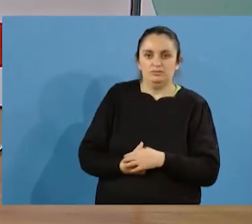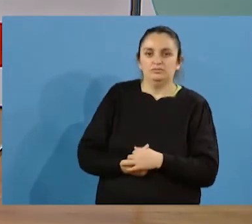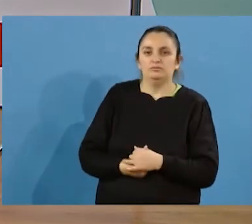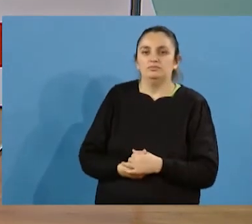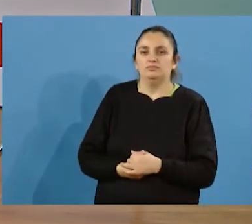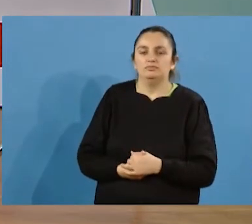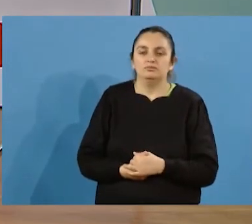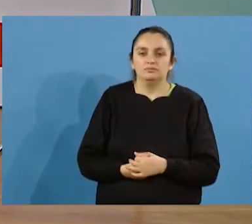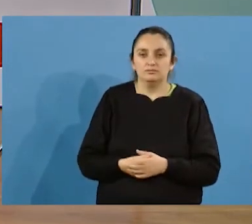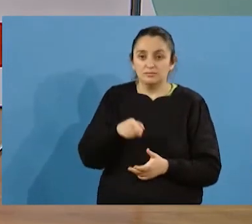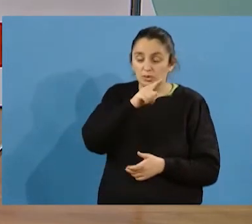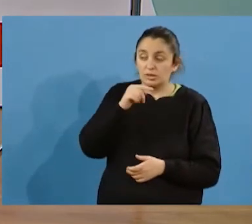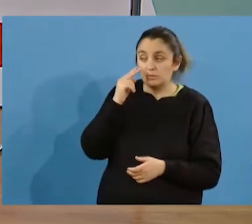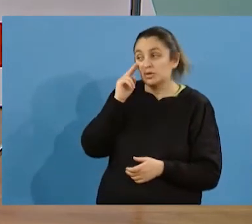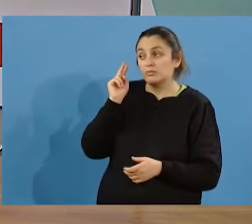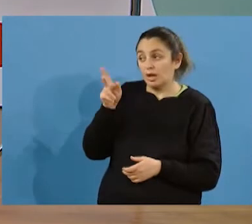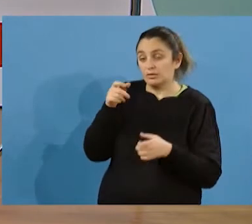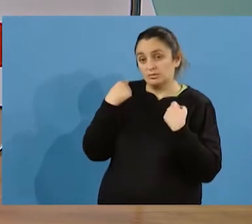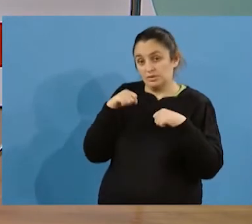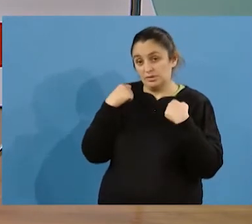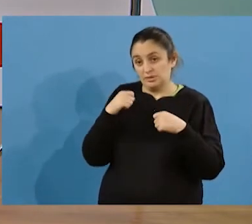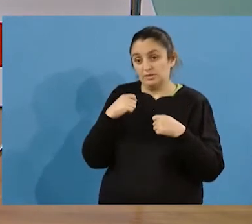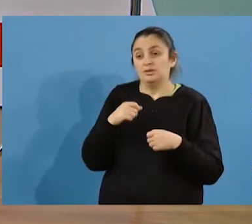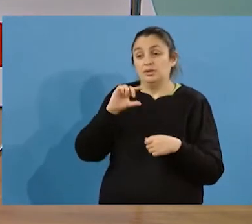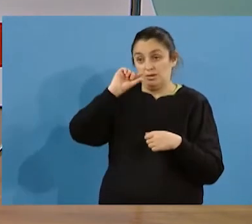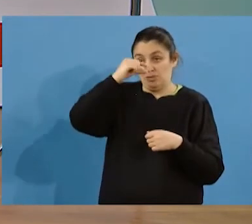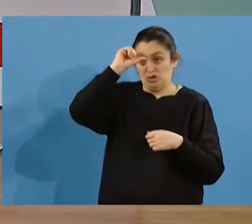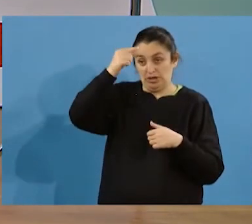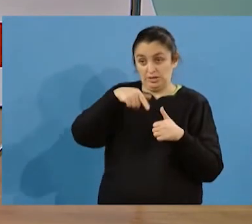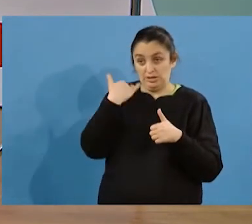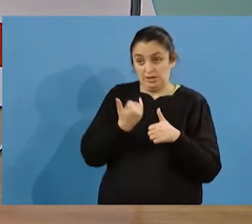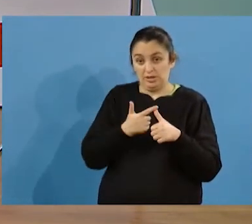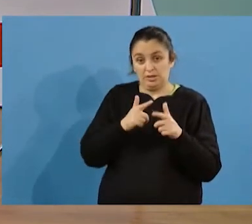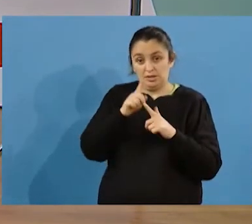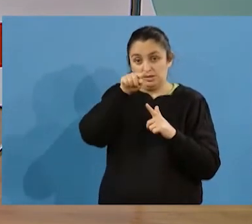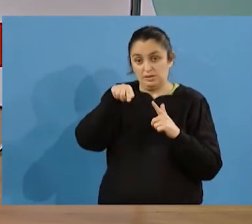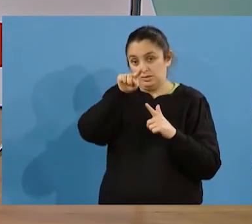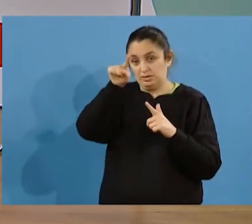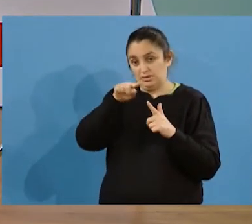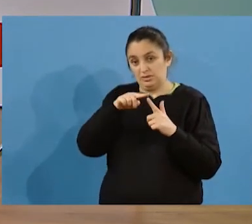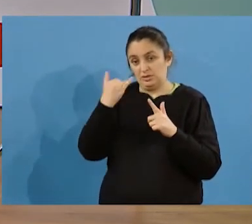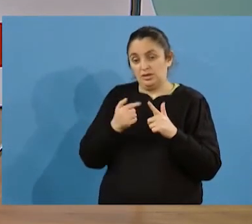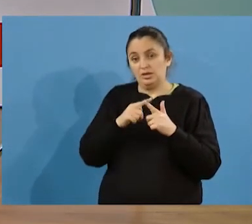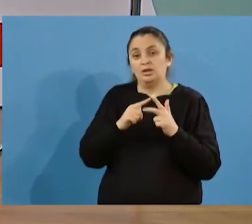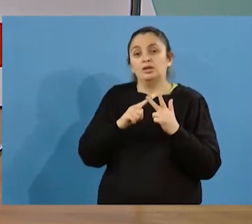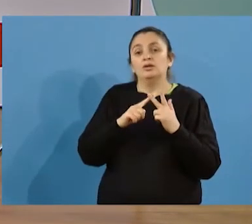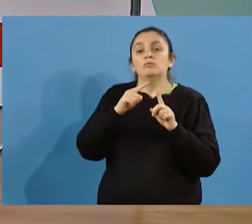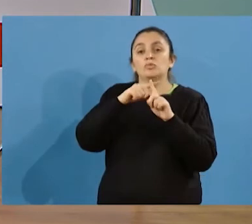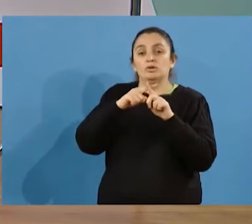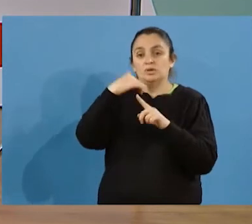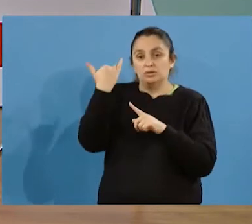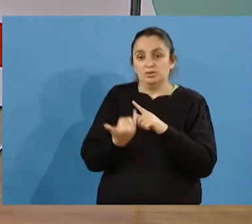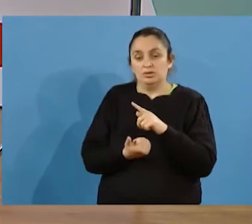fíjense que este ejercicio tiene potencia tiene raíz tiene multiplicaciones